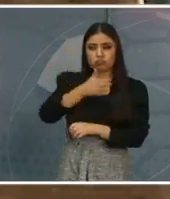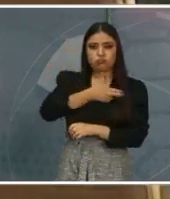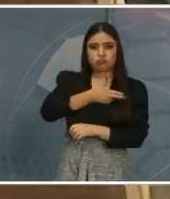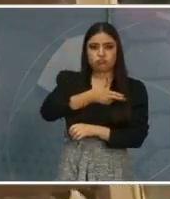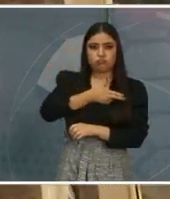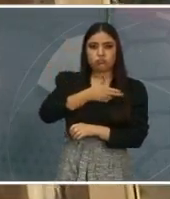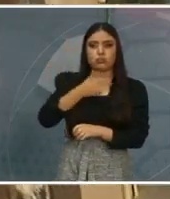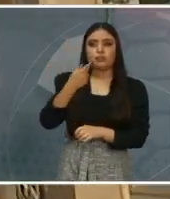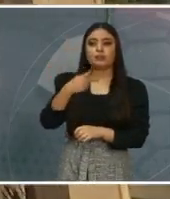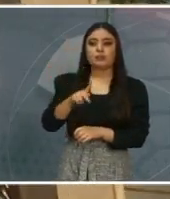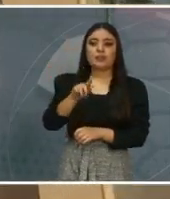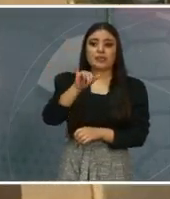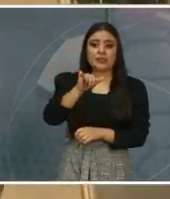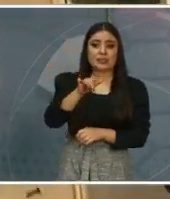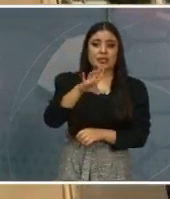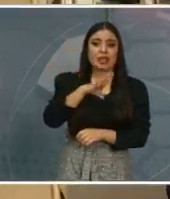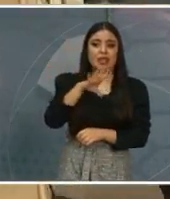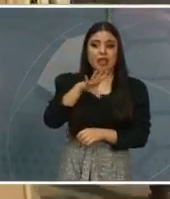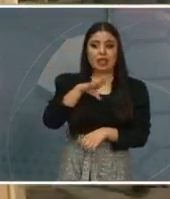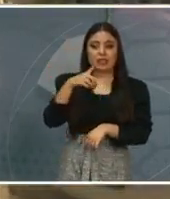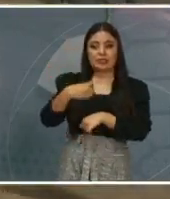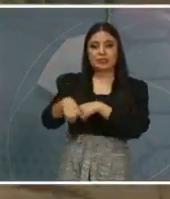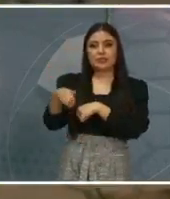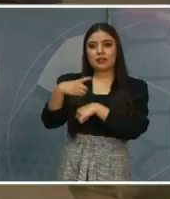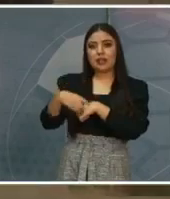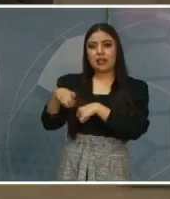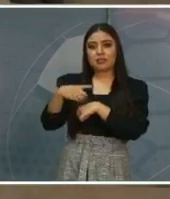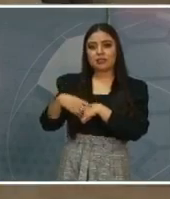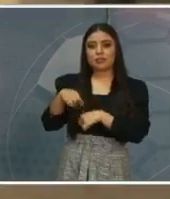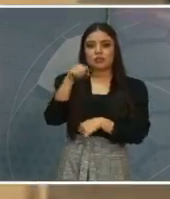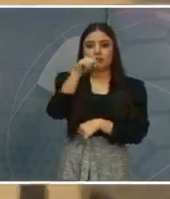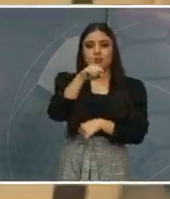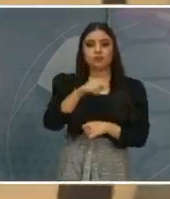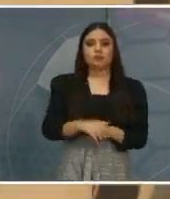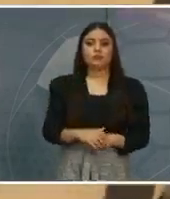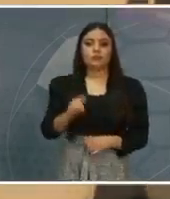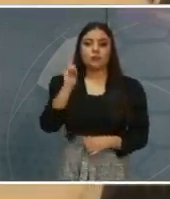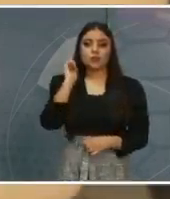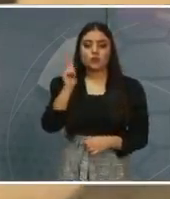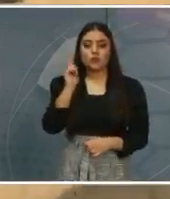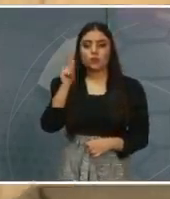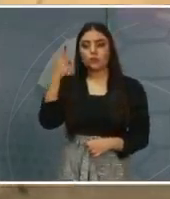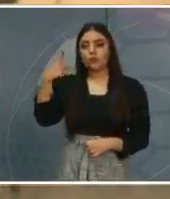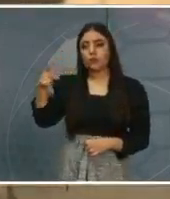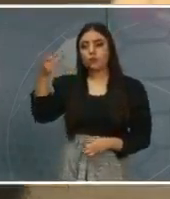daños materiales y esperemos que la autoridad dé con el responsable de este accidente. Gracias.